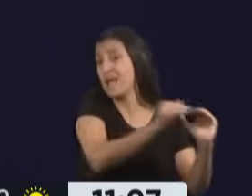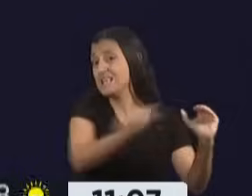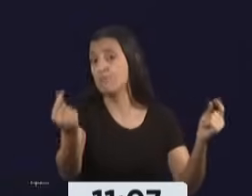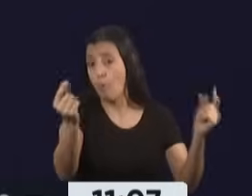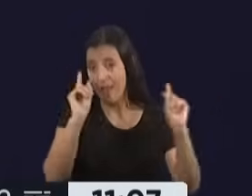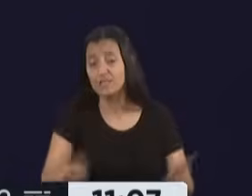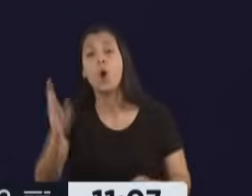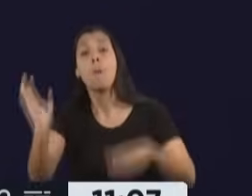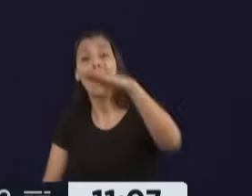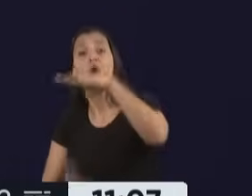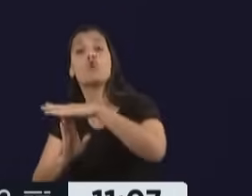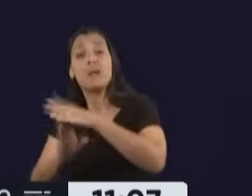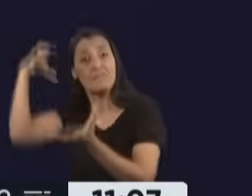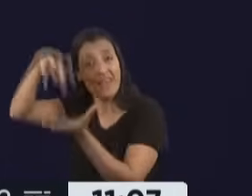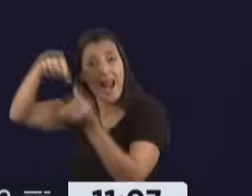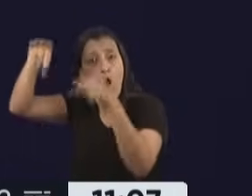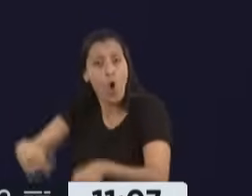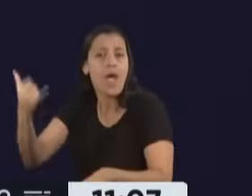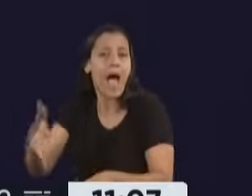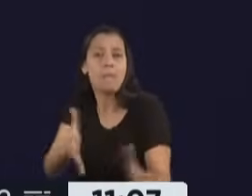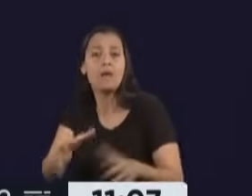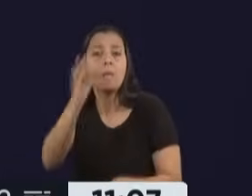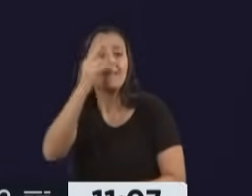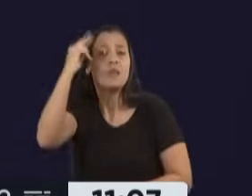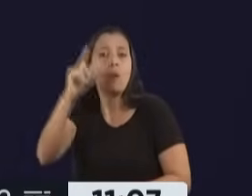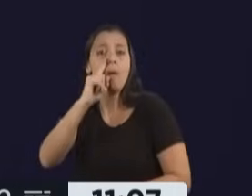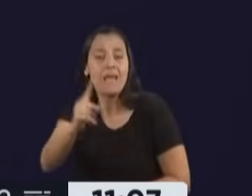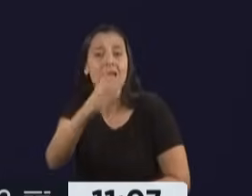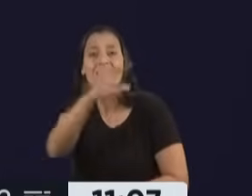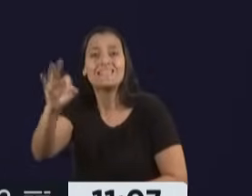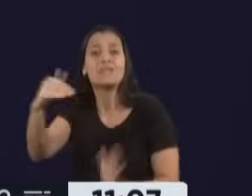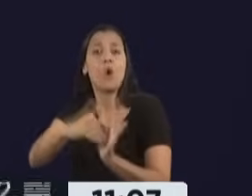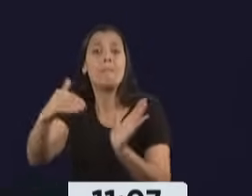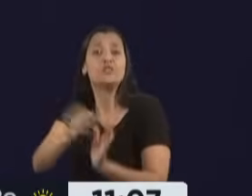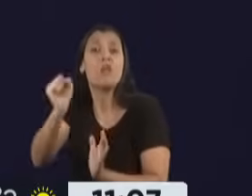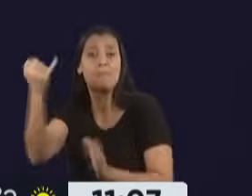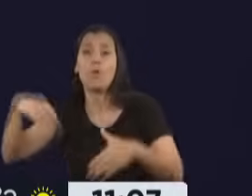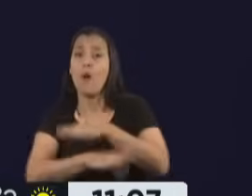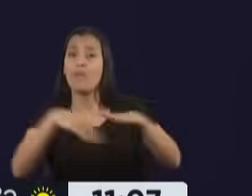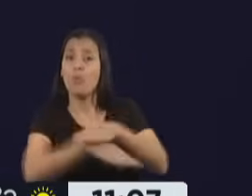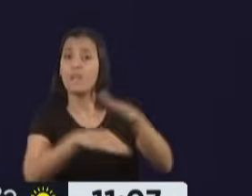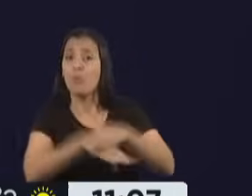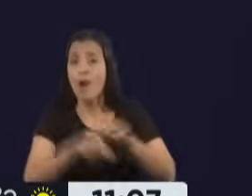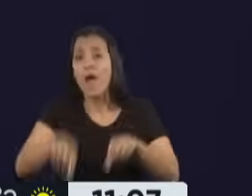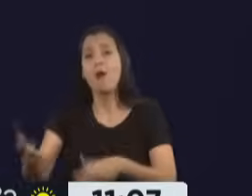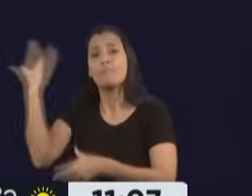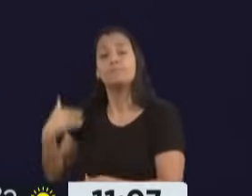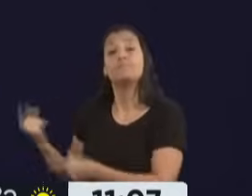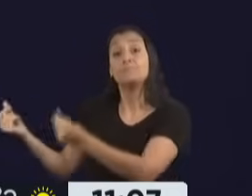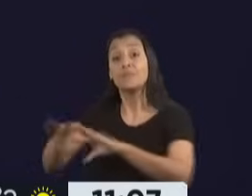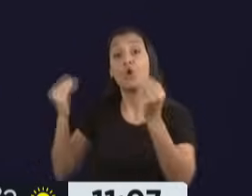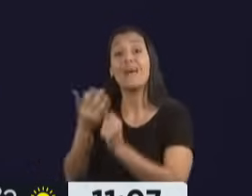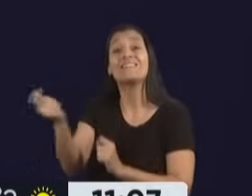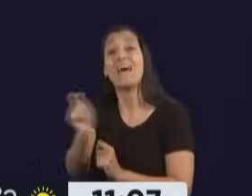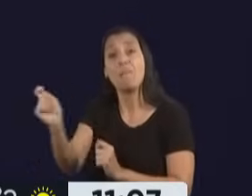Un Banco Central que hoy tiene cerca de 29.300 millones de dólares en reserva. El Banco Central compró en estos primeros 6